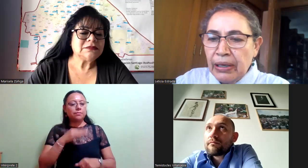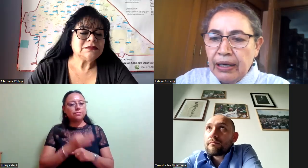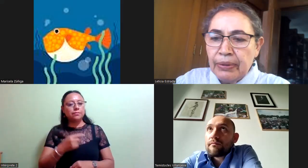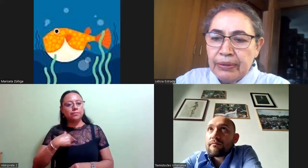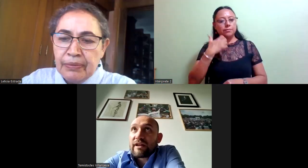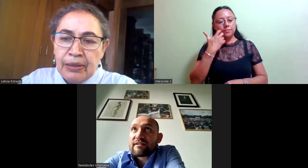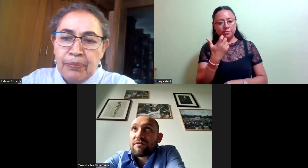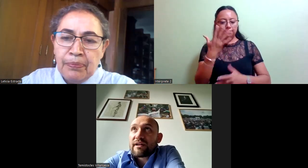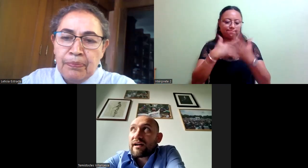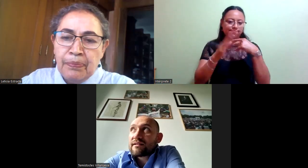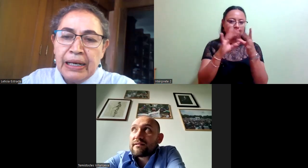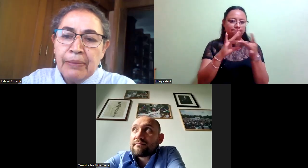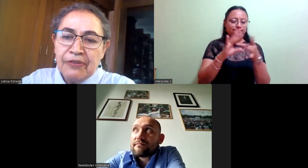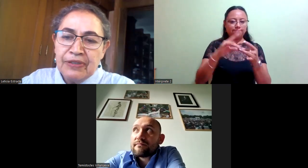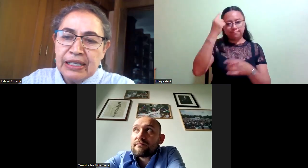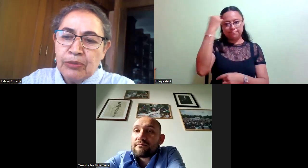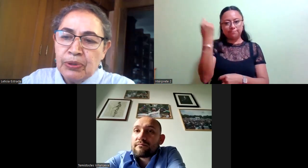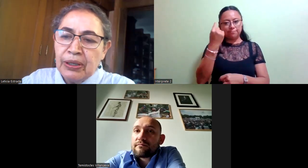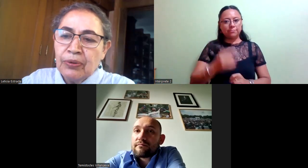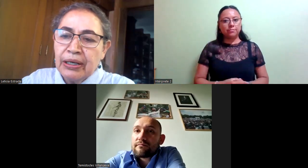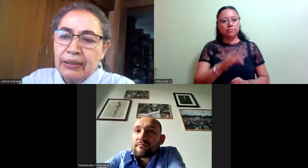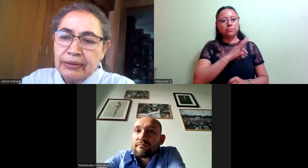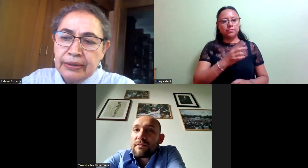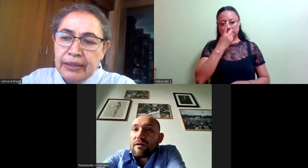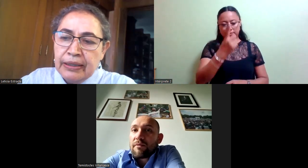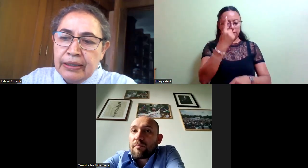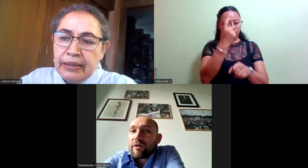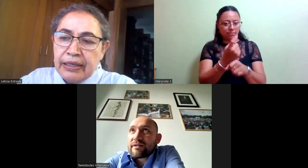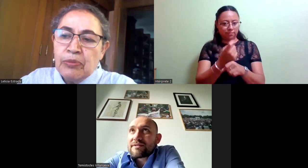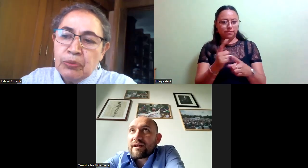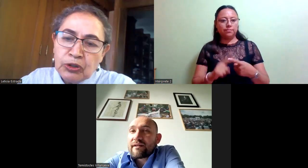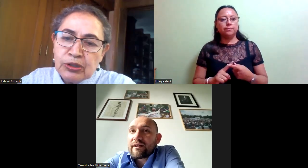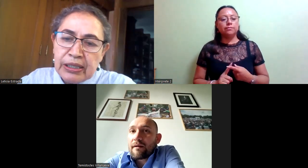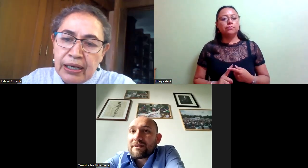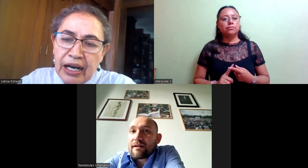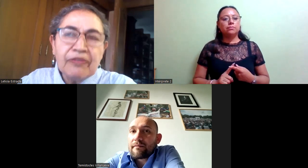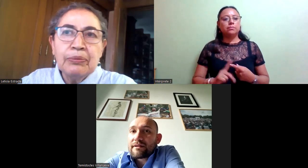de la palabra para manifestar en primer lugar que mi